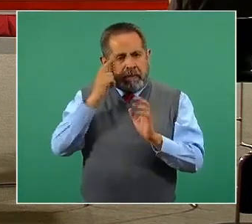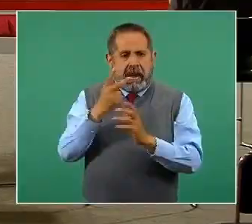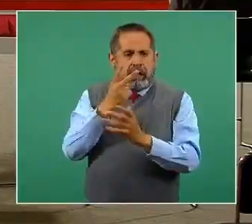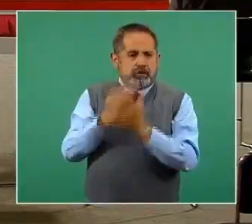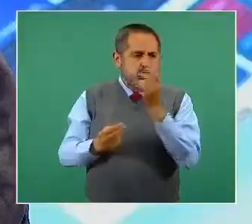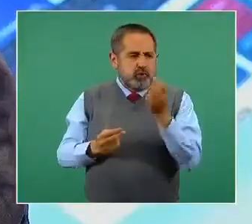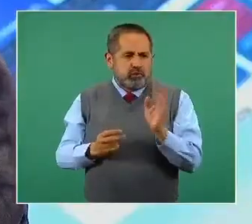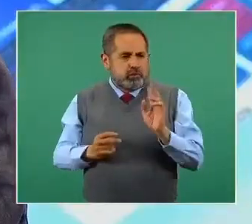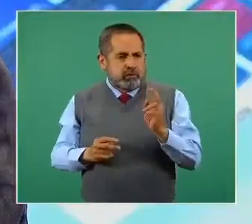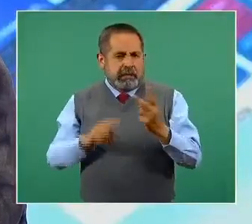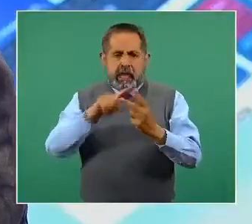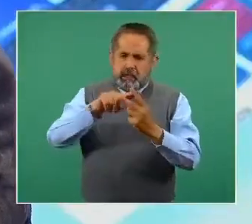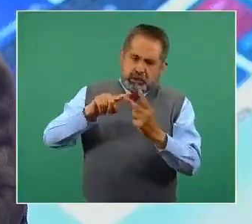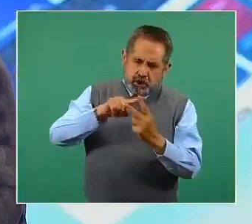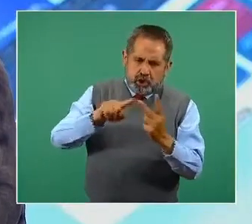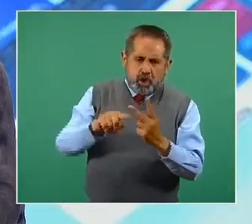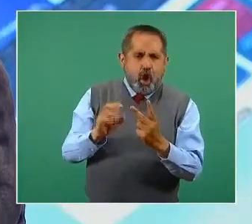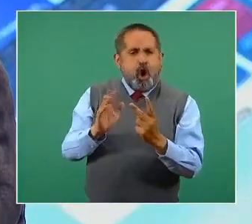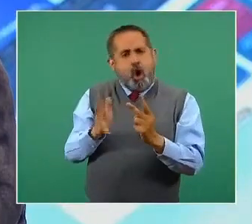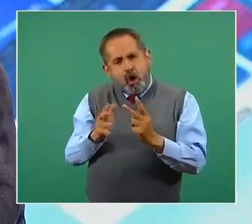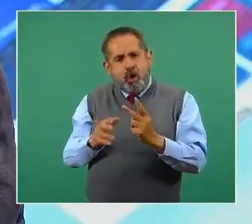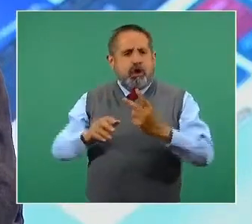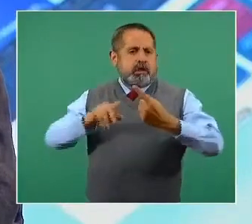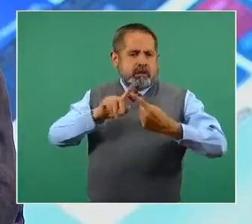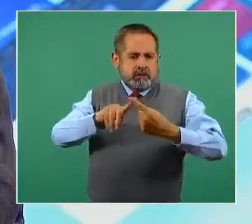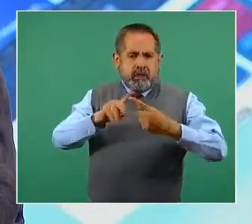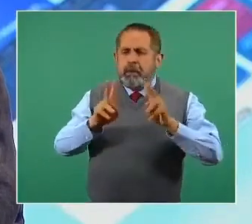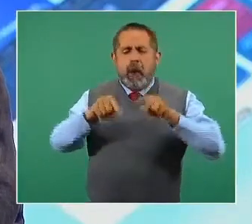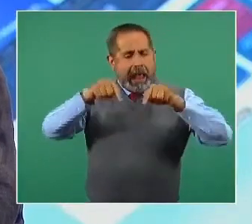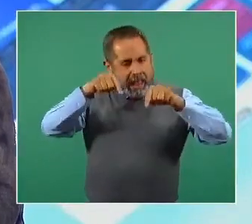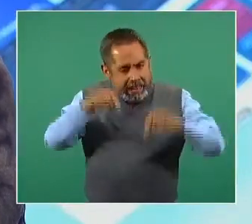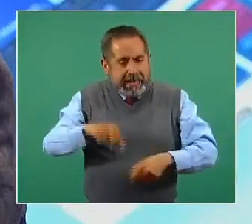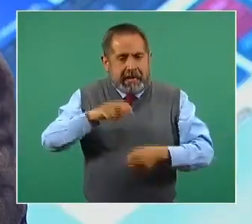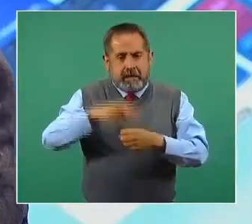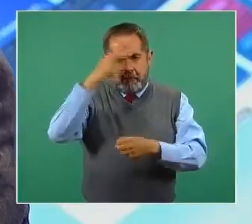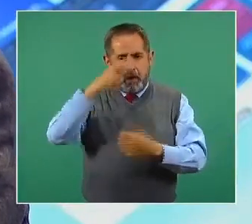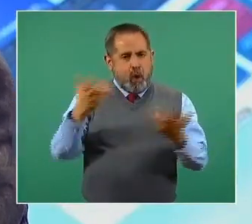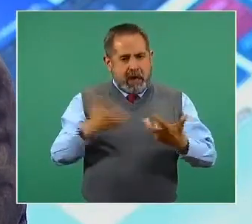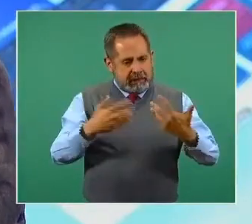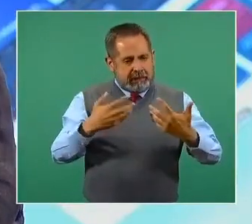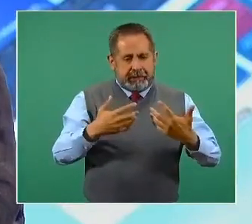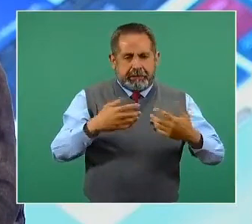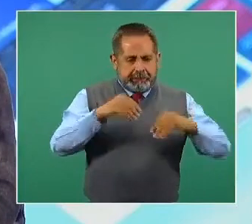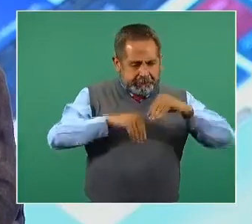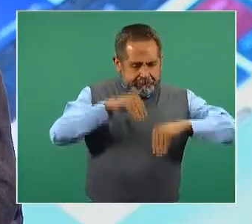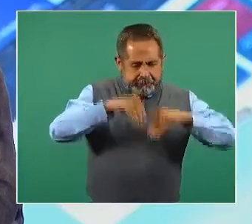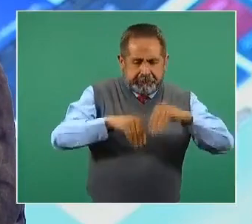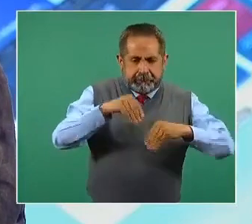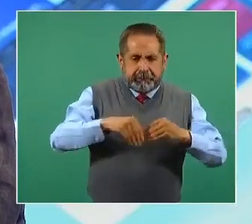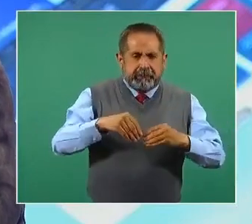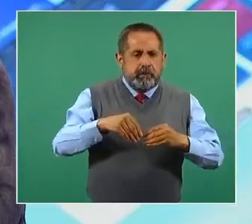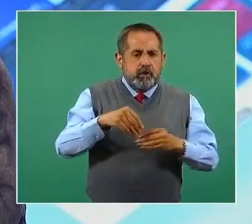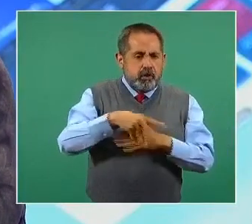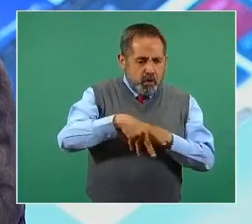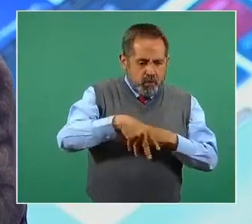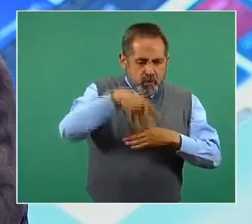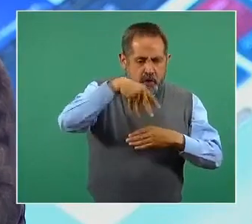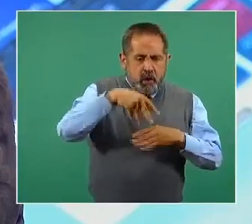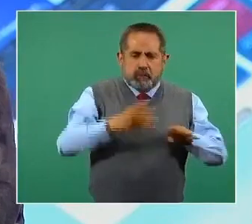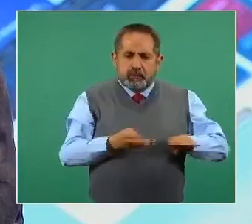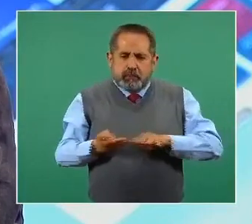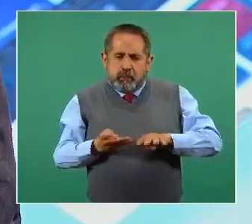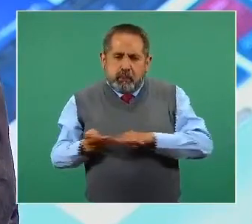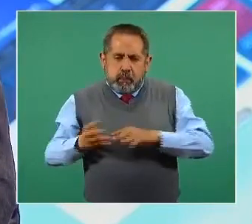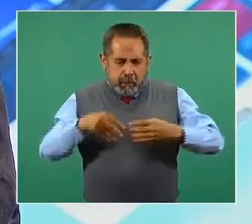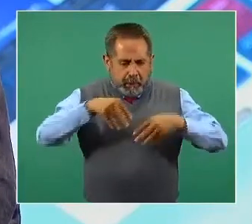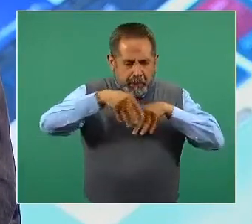componentes o solo un componente, pero la idea es que se envase en México. Y en su momento este proyecto podría escalarse, también